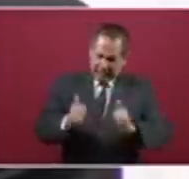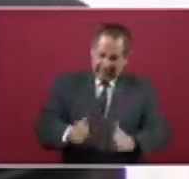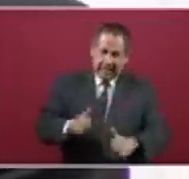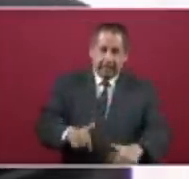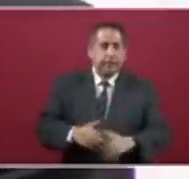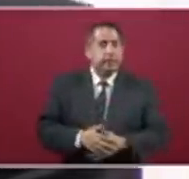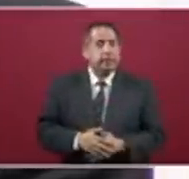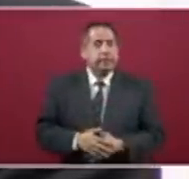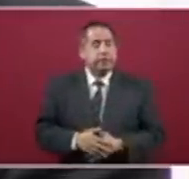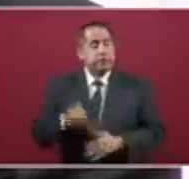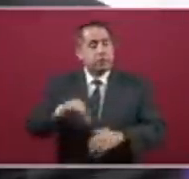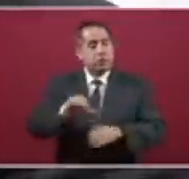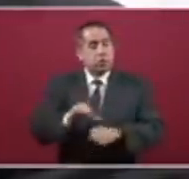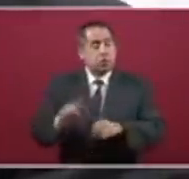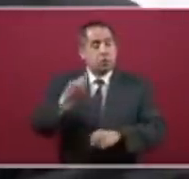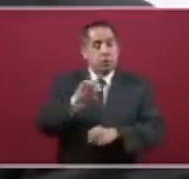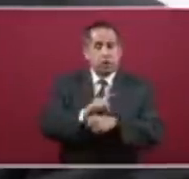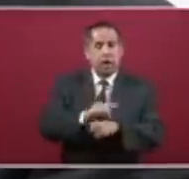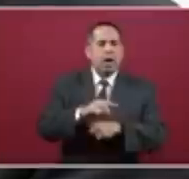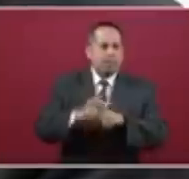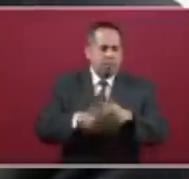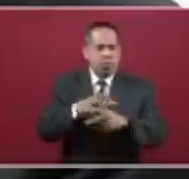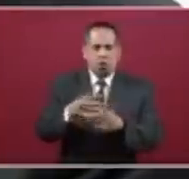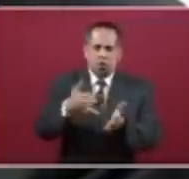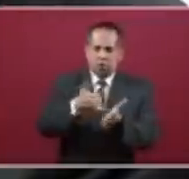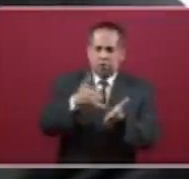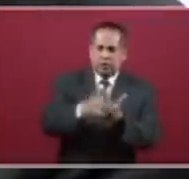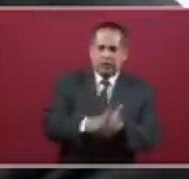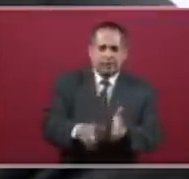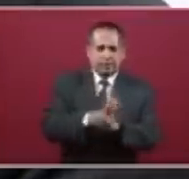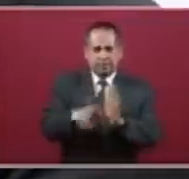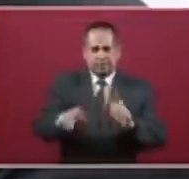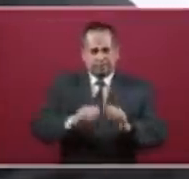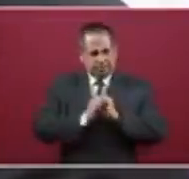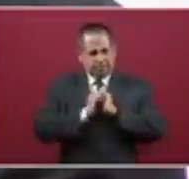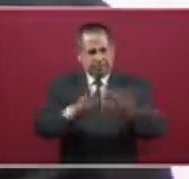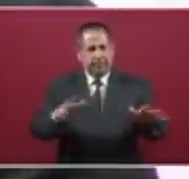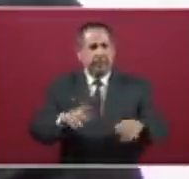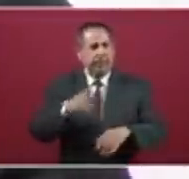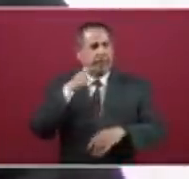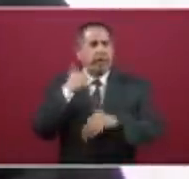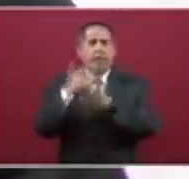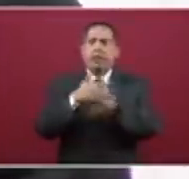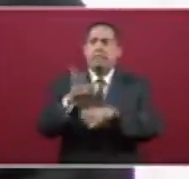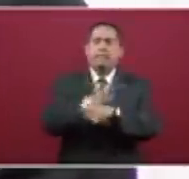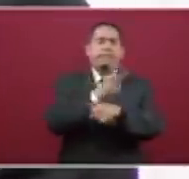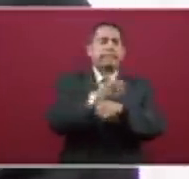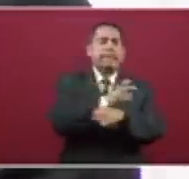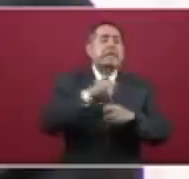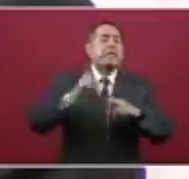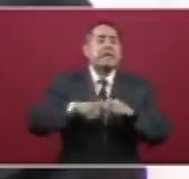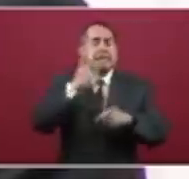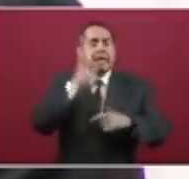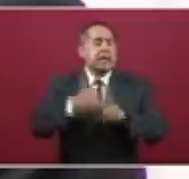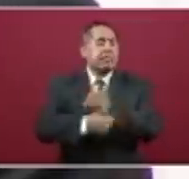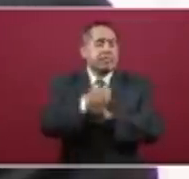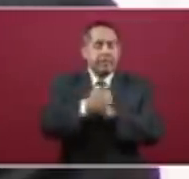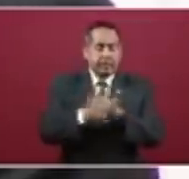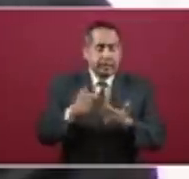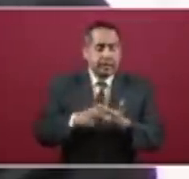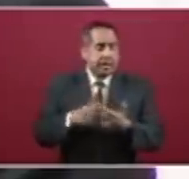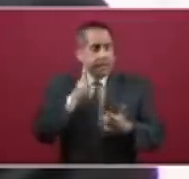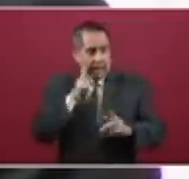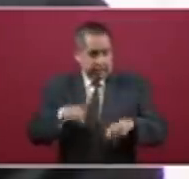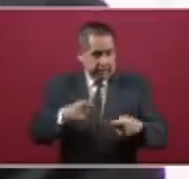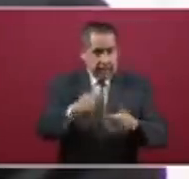de hoy publicaremos las prebases para licitar la concesión de 50 mil